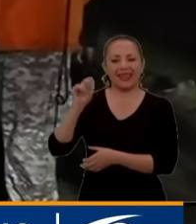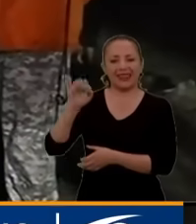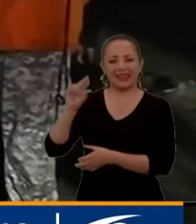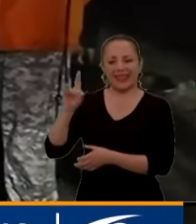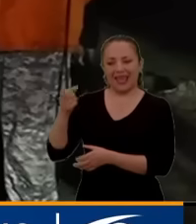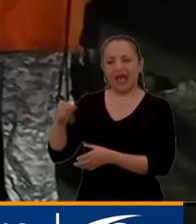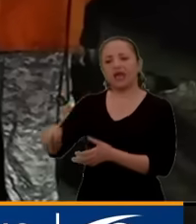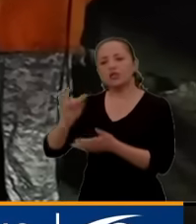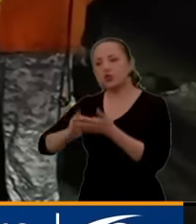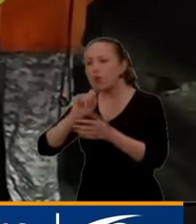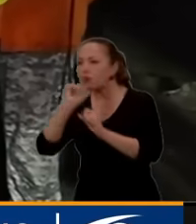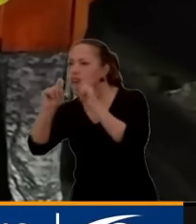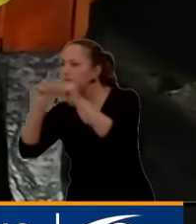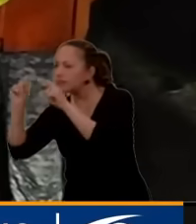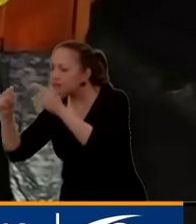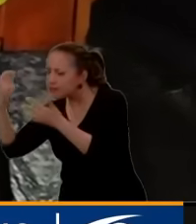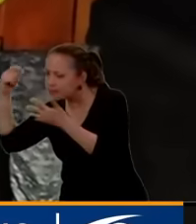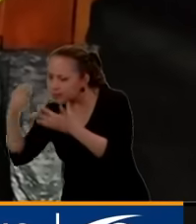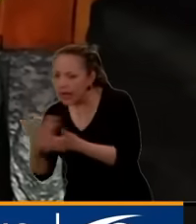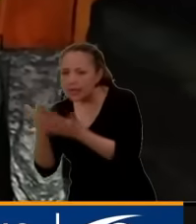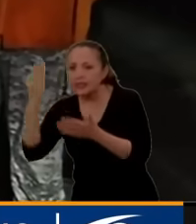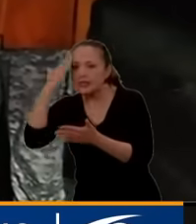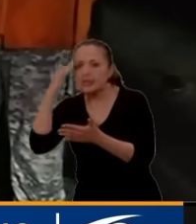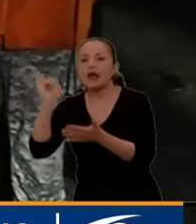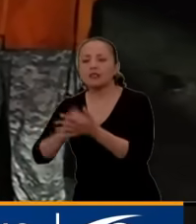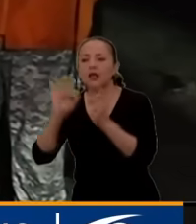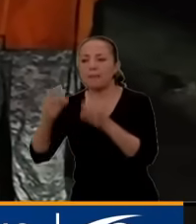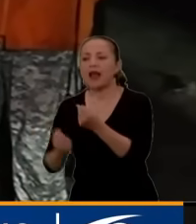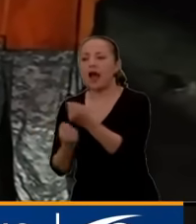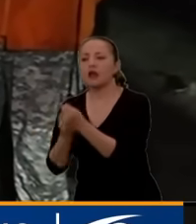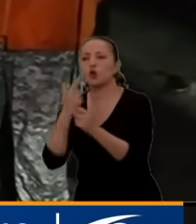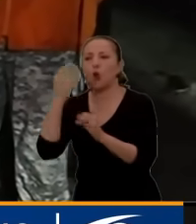hacer, digamos, el trabajo para poder proteger esos